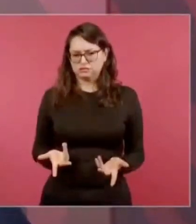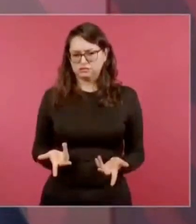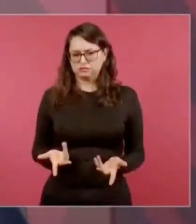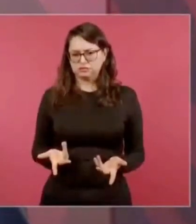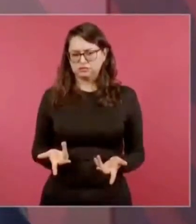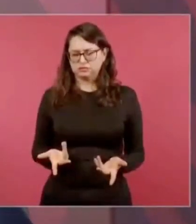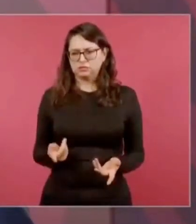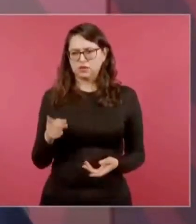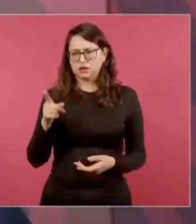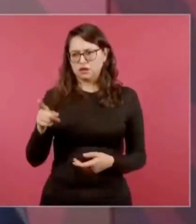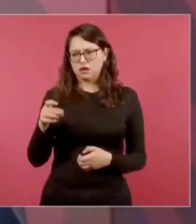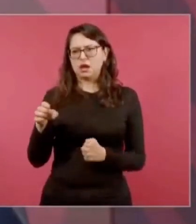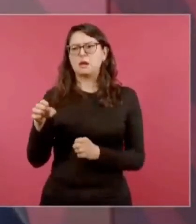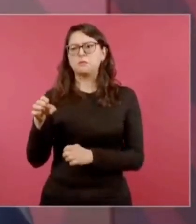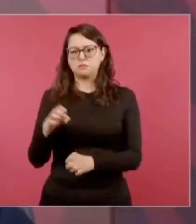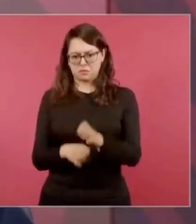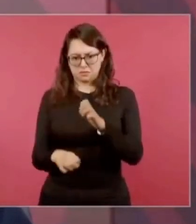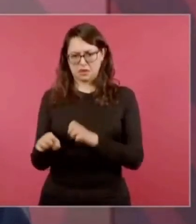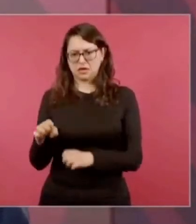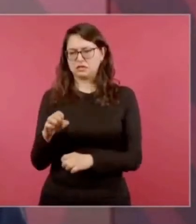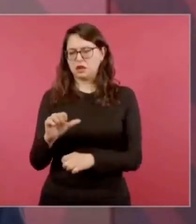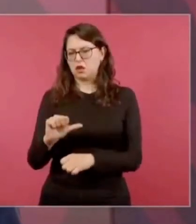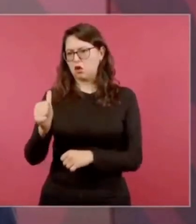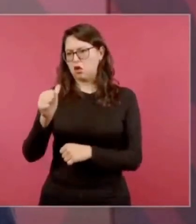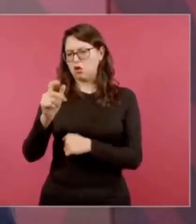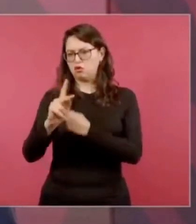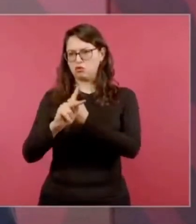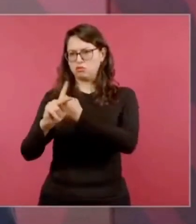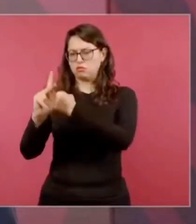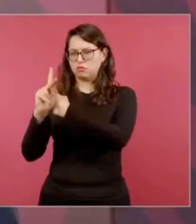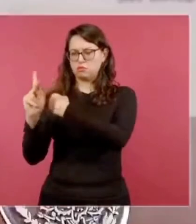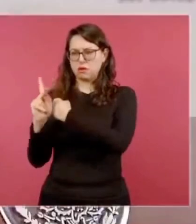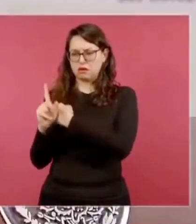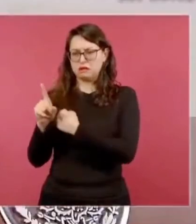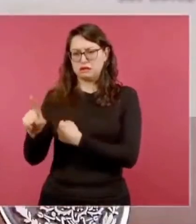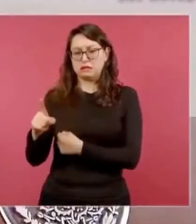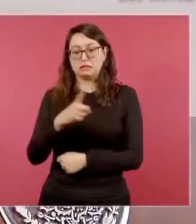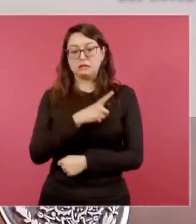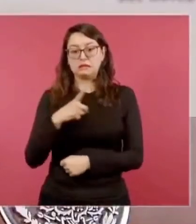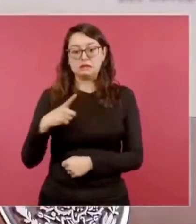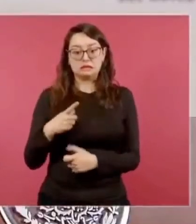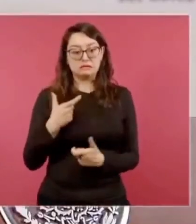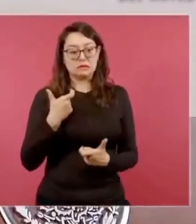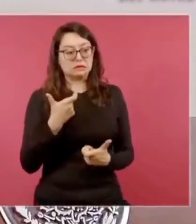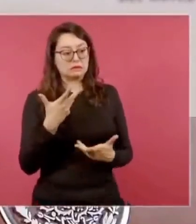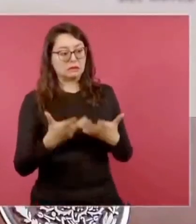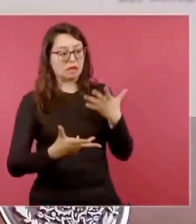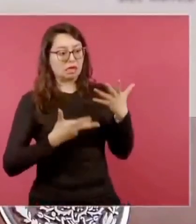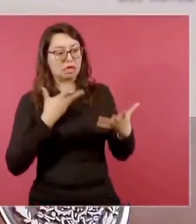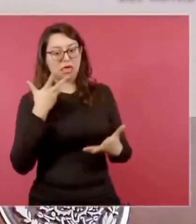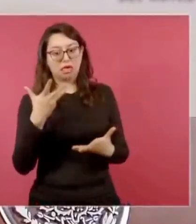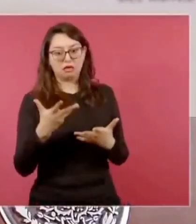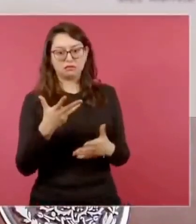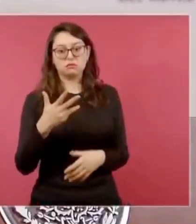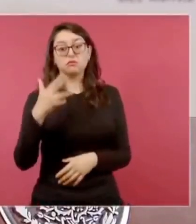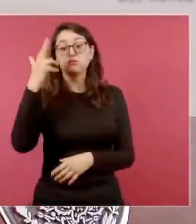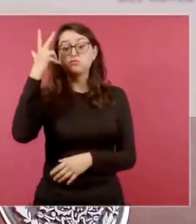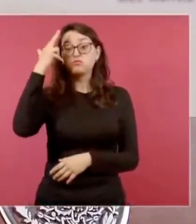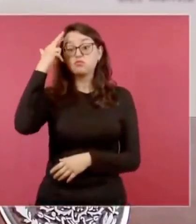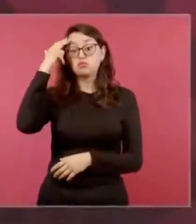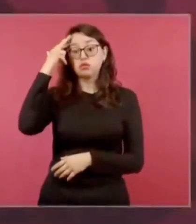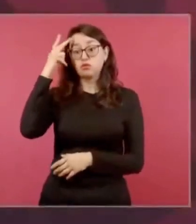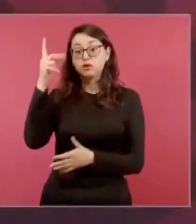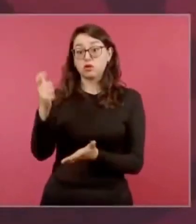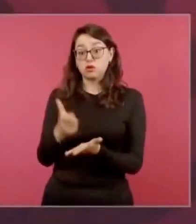de las compañías extranjeras ferrocarrileras las había absorbido el gobierno de Porfirio Díaz, una especie